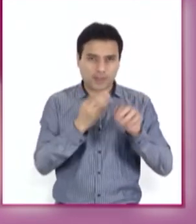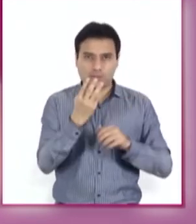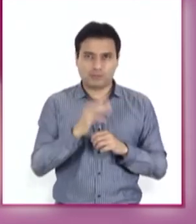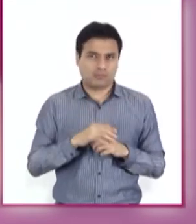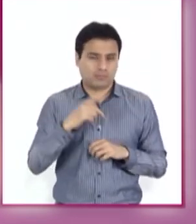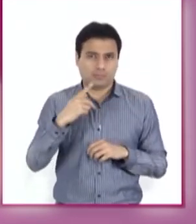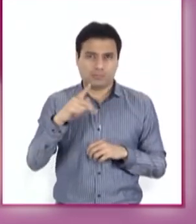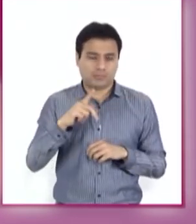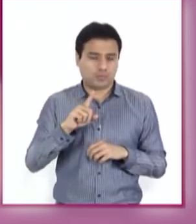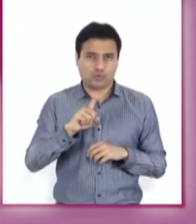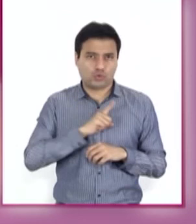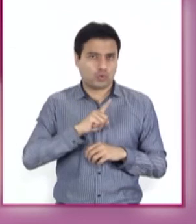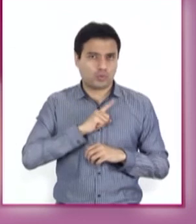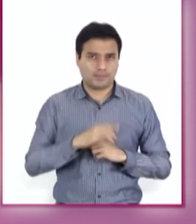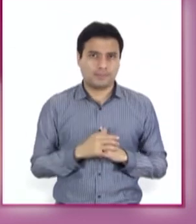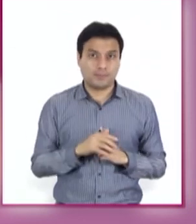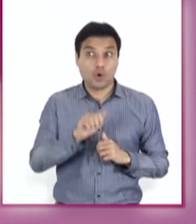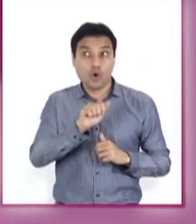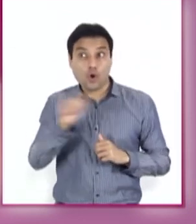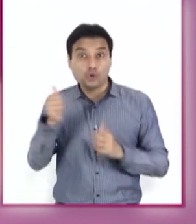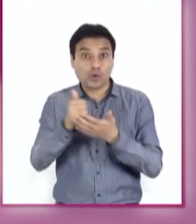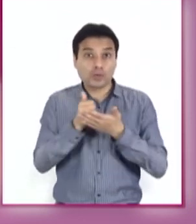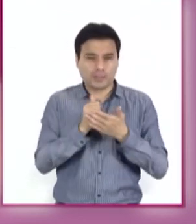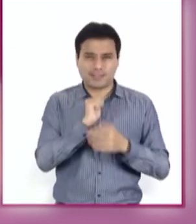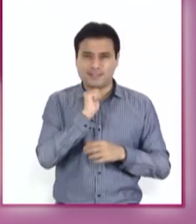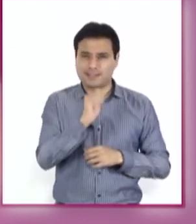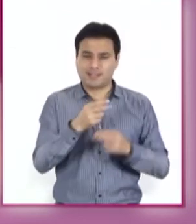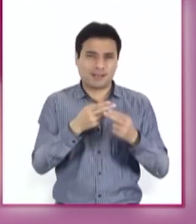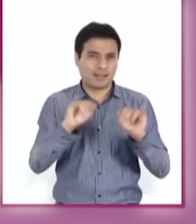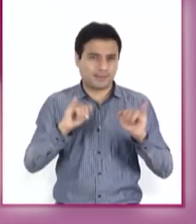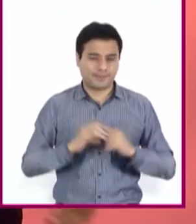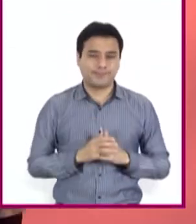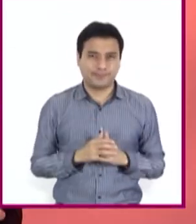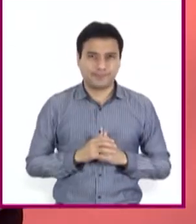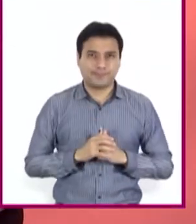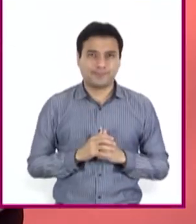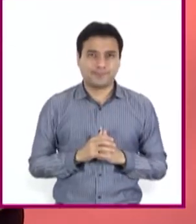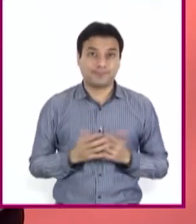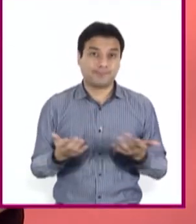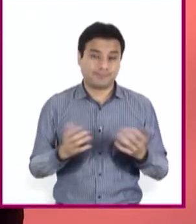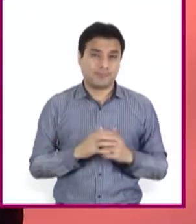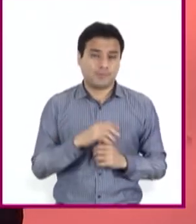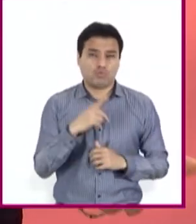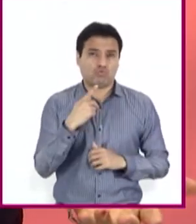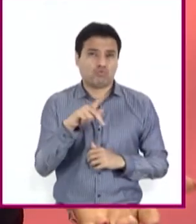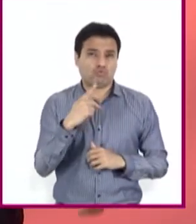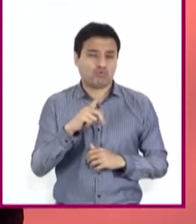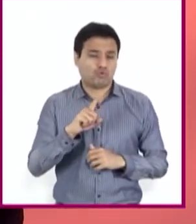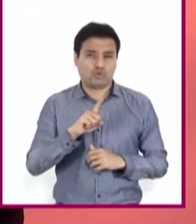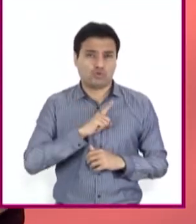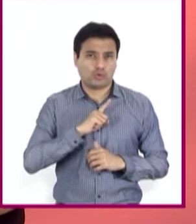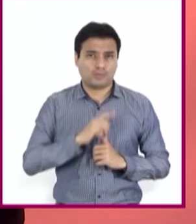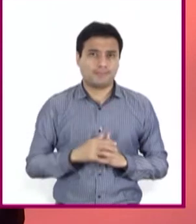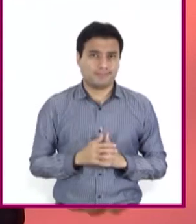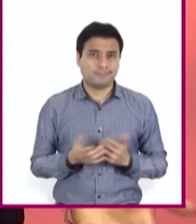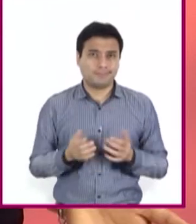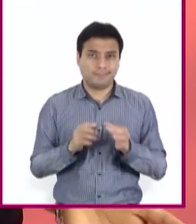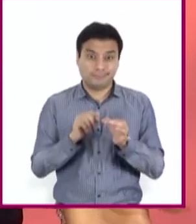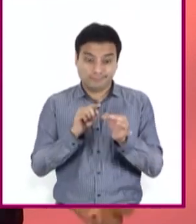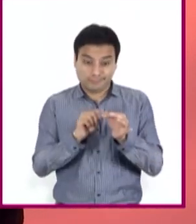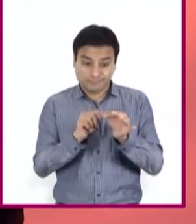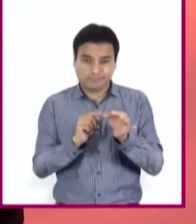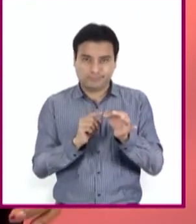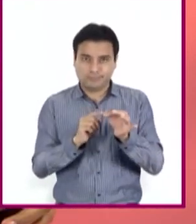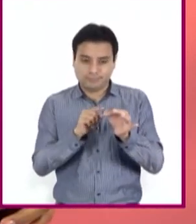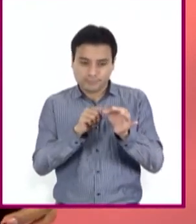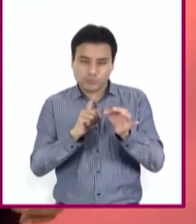sí mismas, es decir, sin necesidad de otro ser vivo, pues esto explica por qué es un elemento